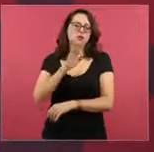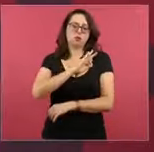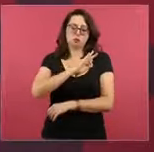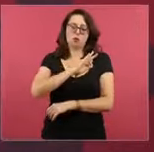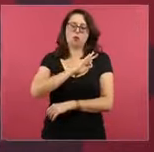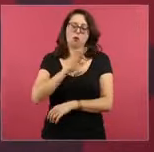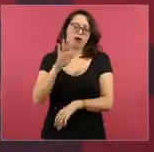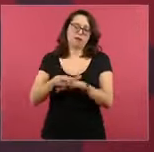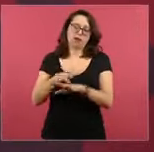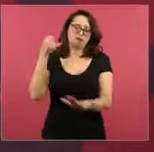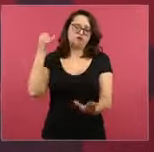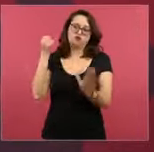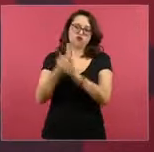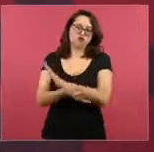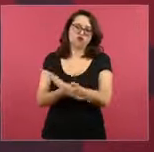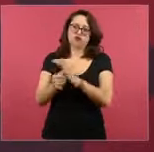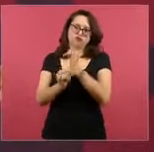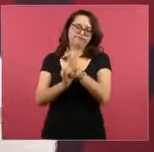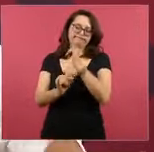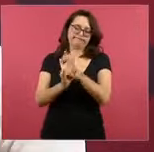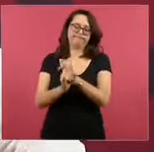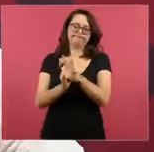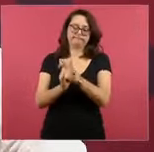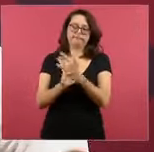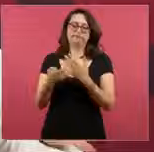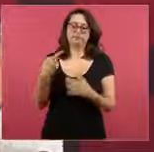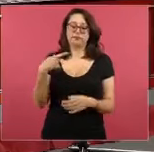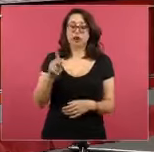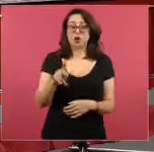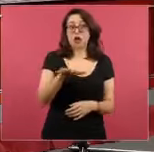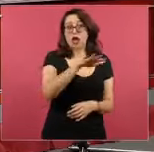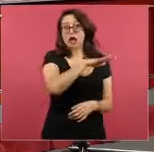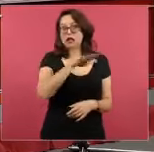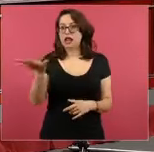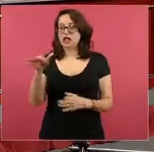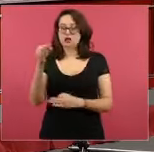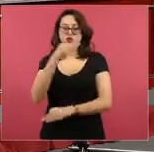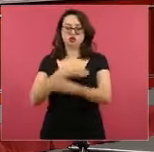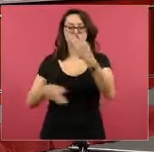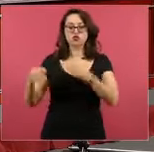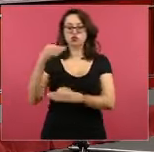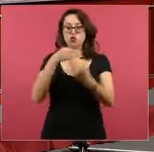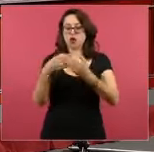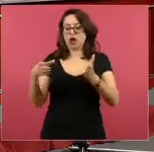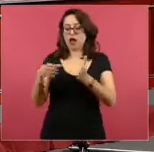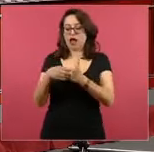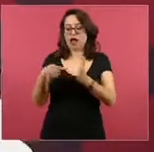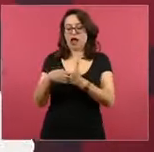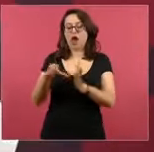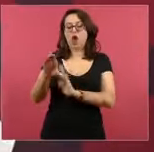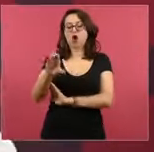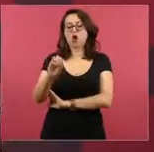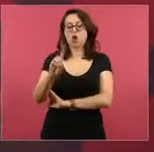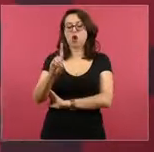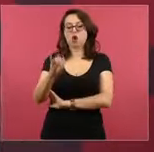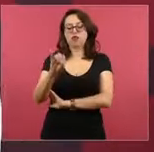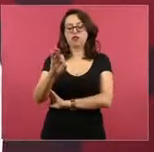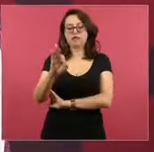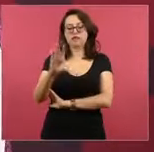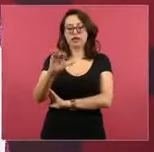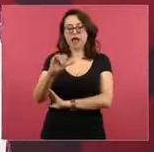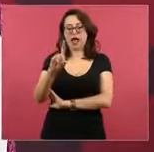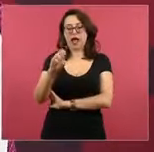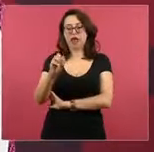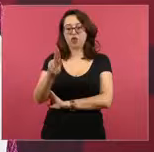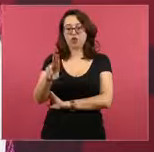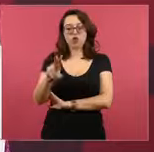más herramientas tecnológicas. Pero esto se llama codificador, para que puedan ellos leerlo aún. Si